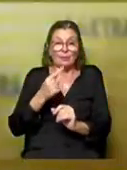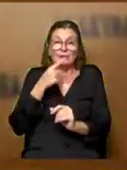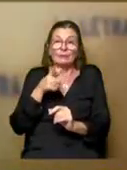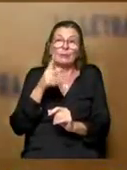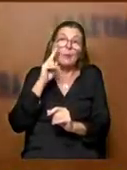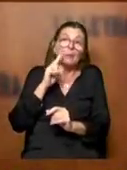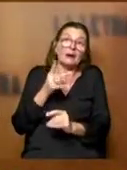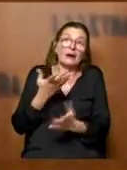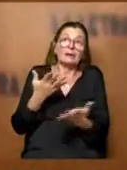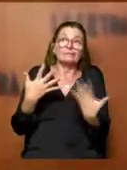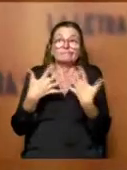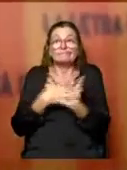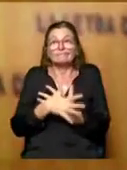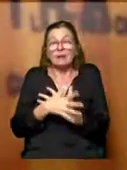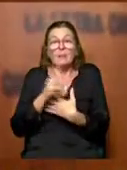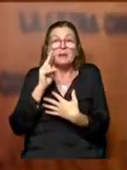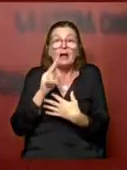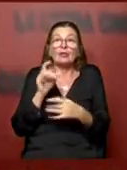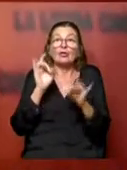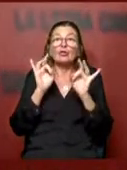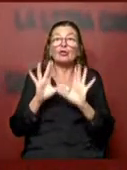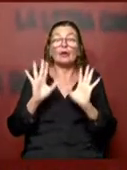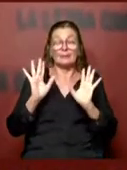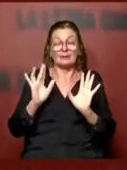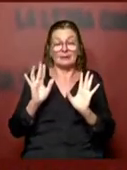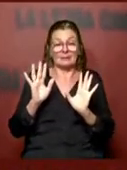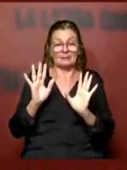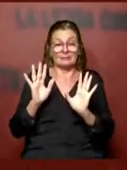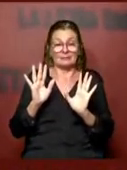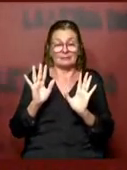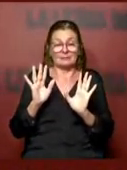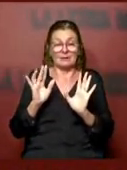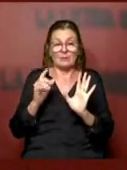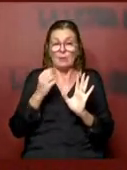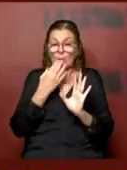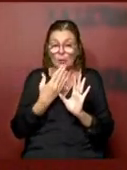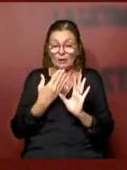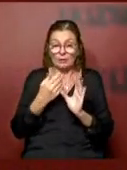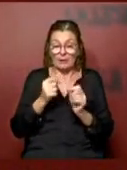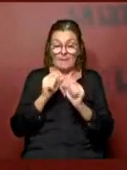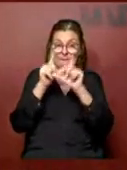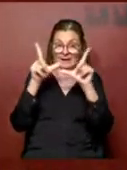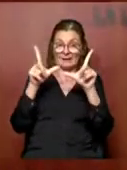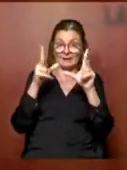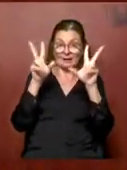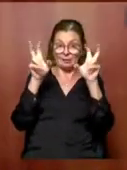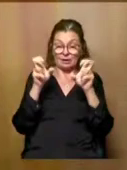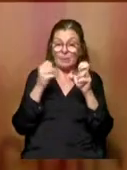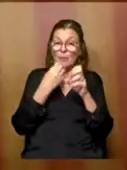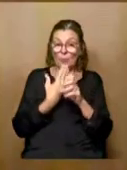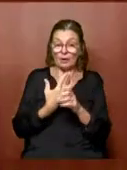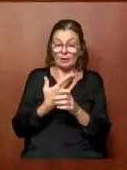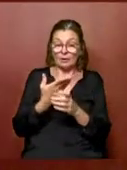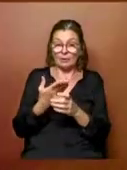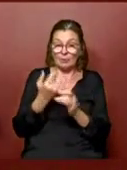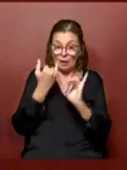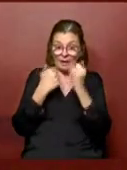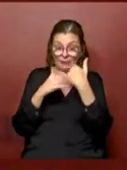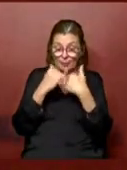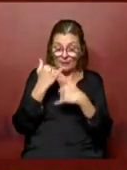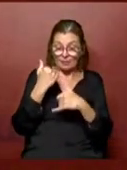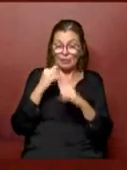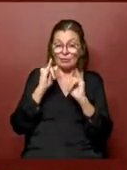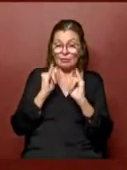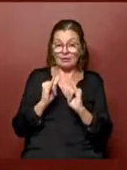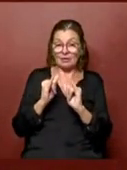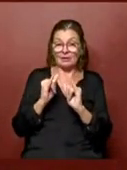pero quedamos solo mirándolo. Entonces, me parece que es muy bueno que aparezcan los temas, es muy bueno que aparezca la información y